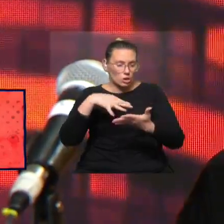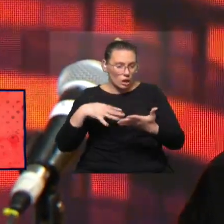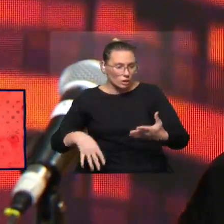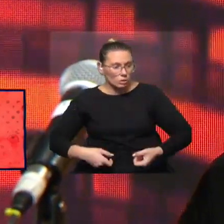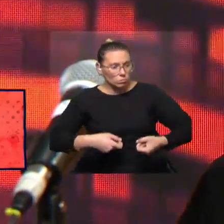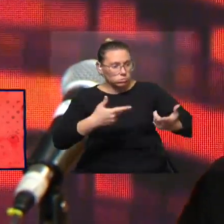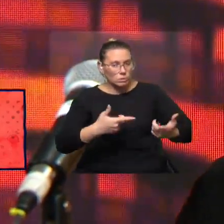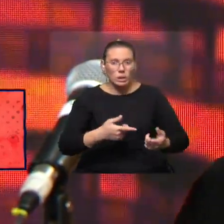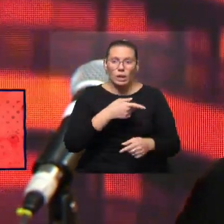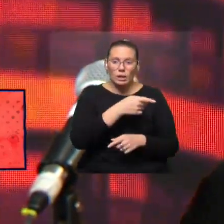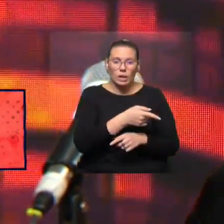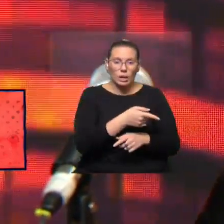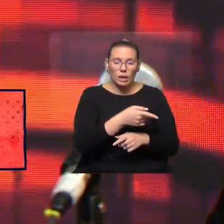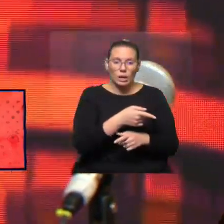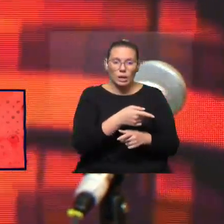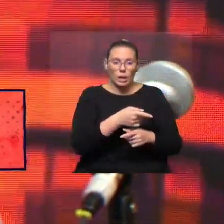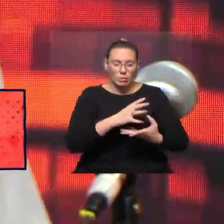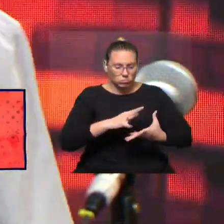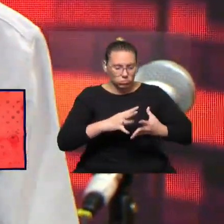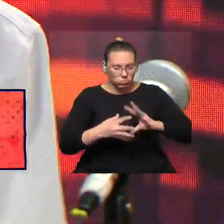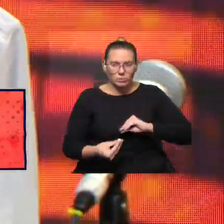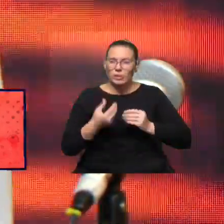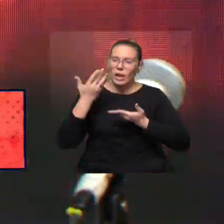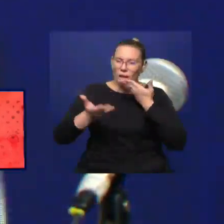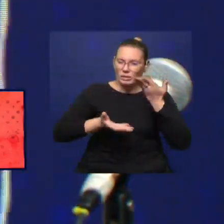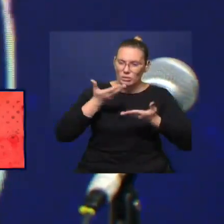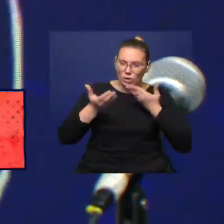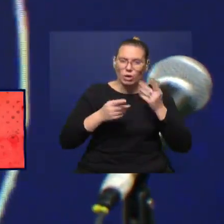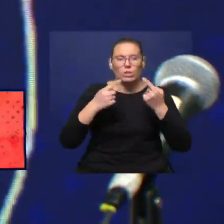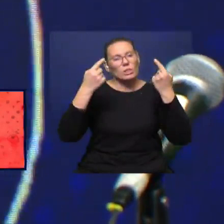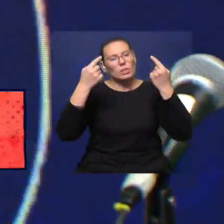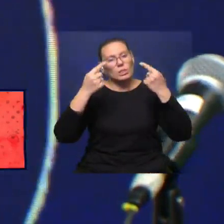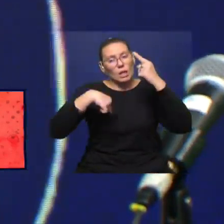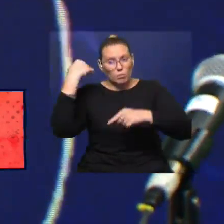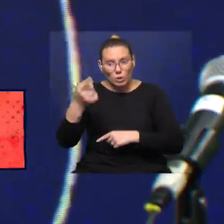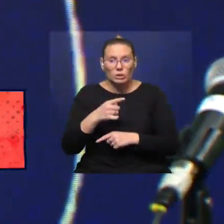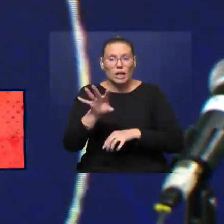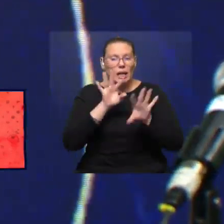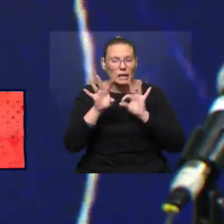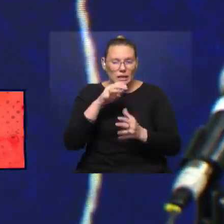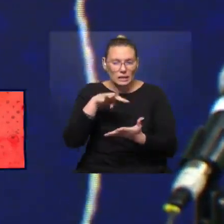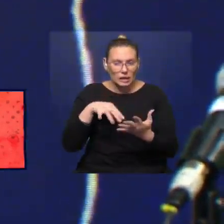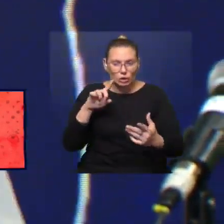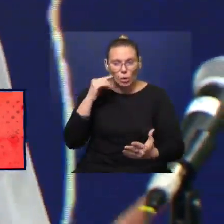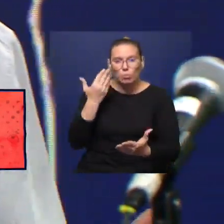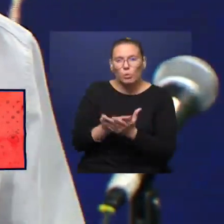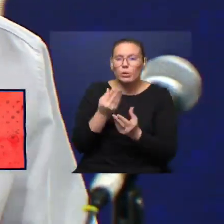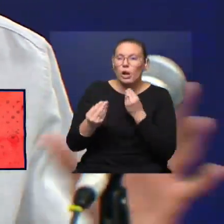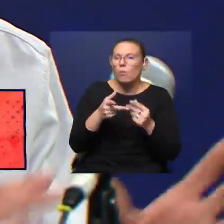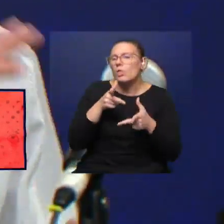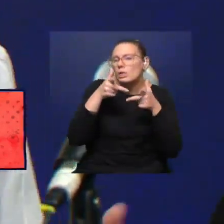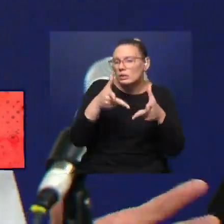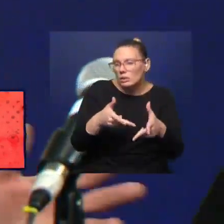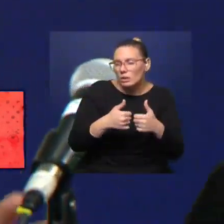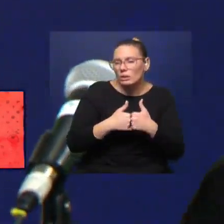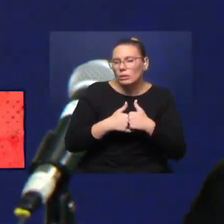y él lo convertía en una canción después él ya empezó a elegir textos y proponerme como decirlo y